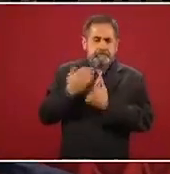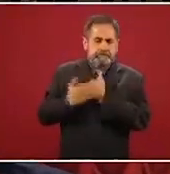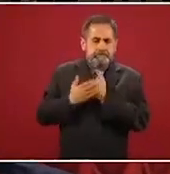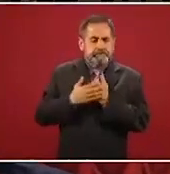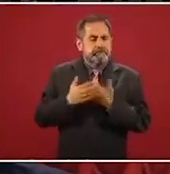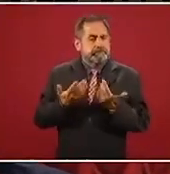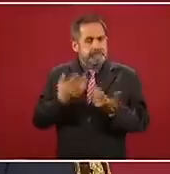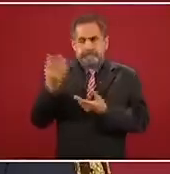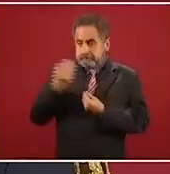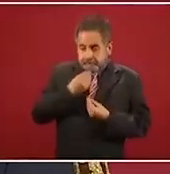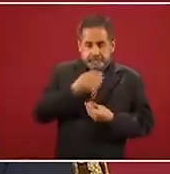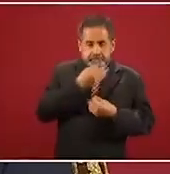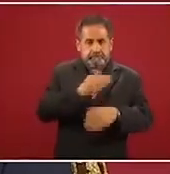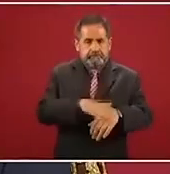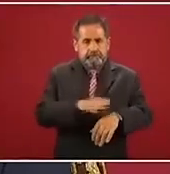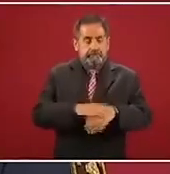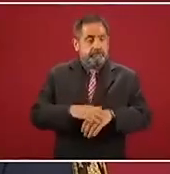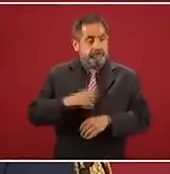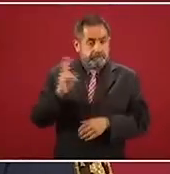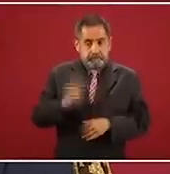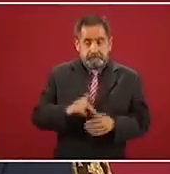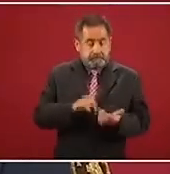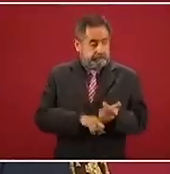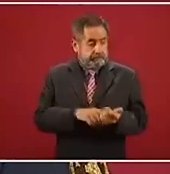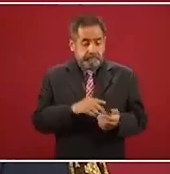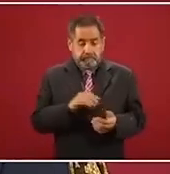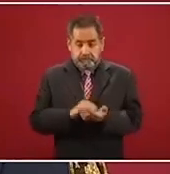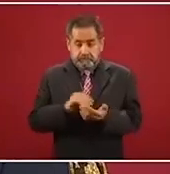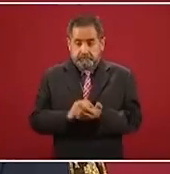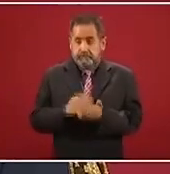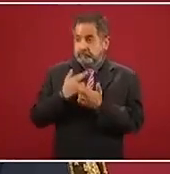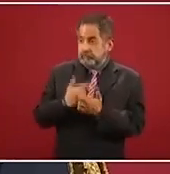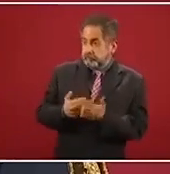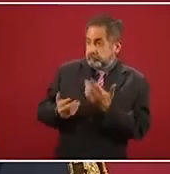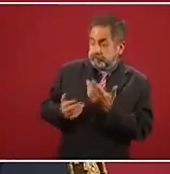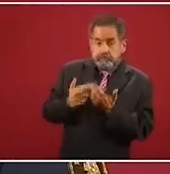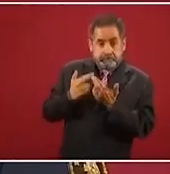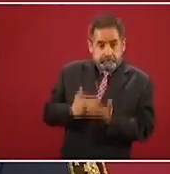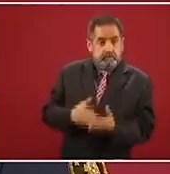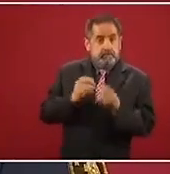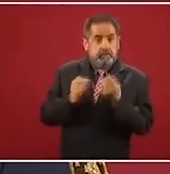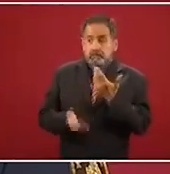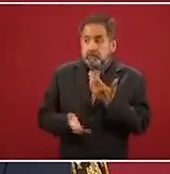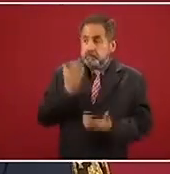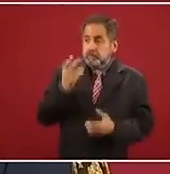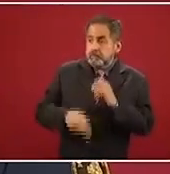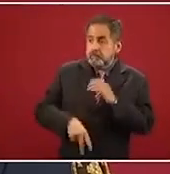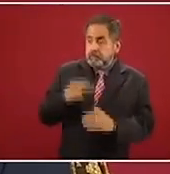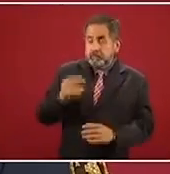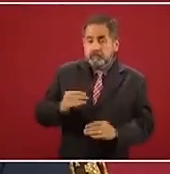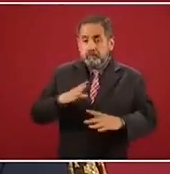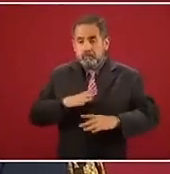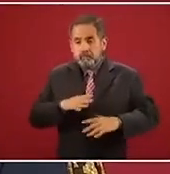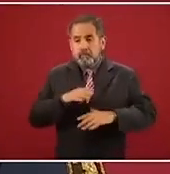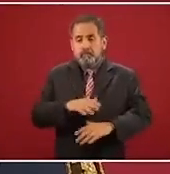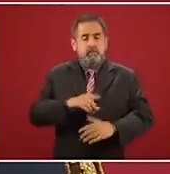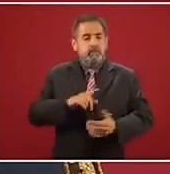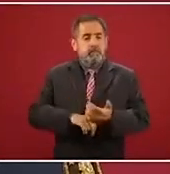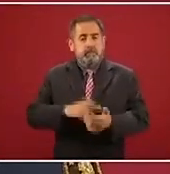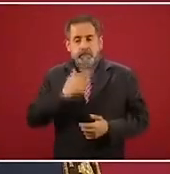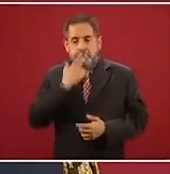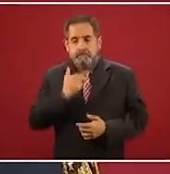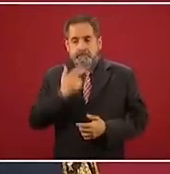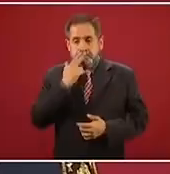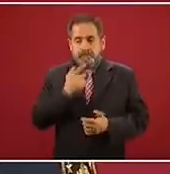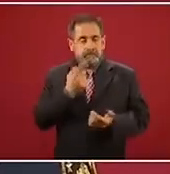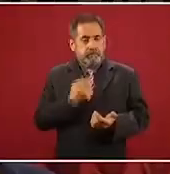la información si en realidad tenemos algún desabasto en cuestiones de medicamentos sobre diabetes en el